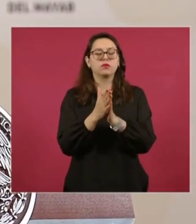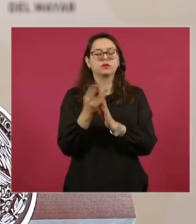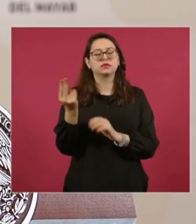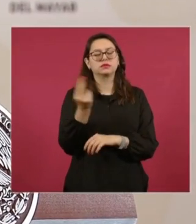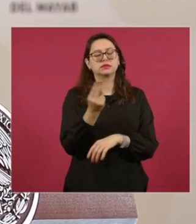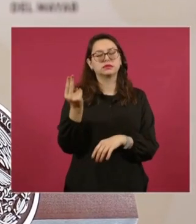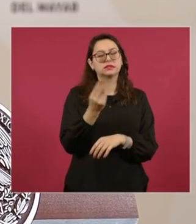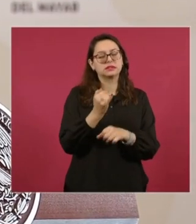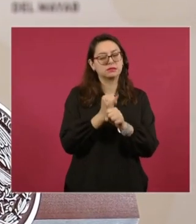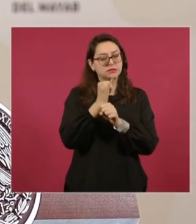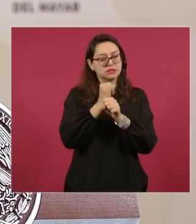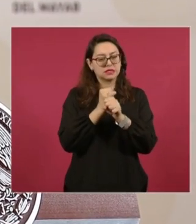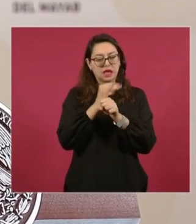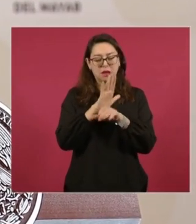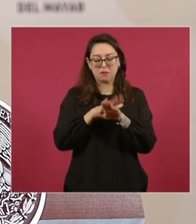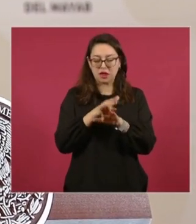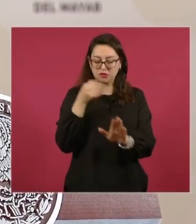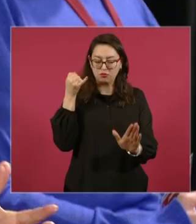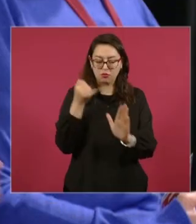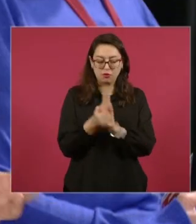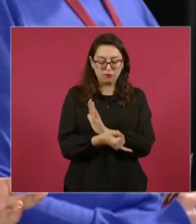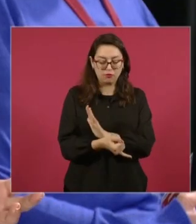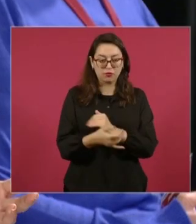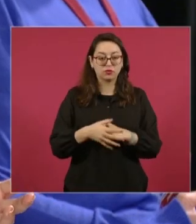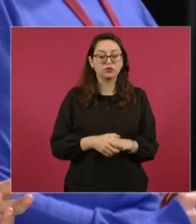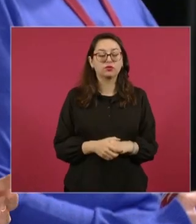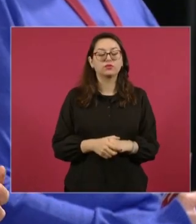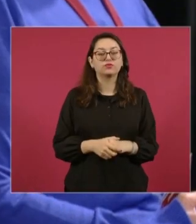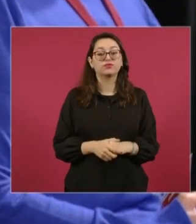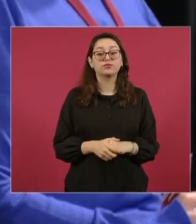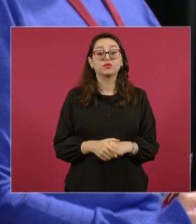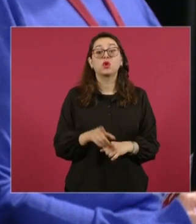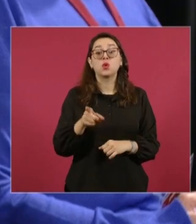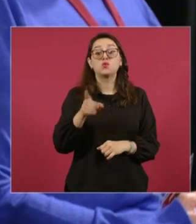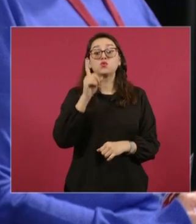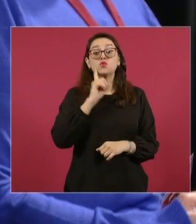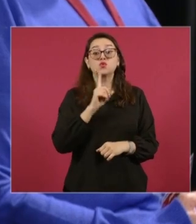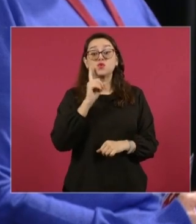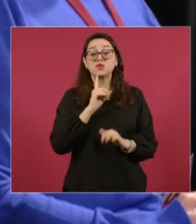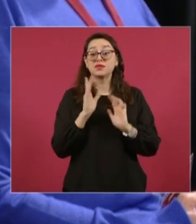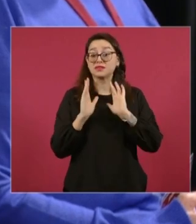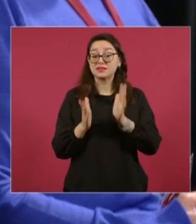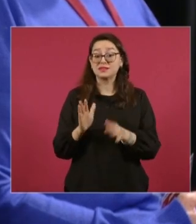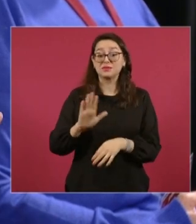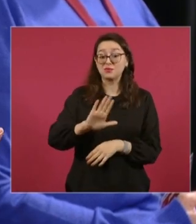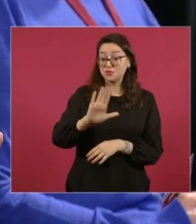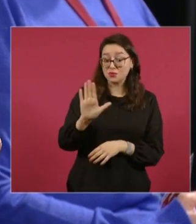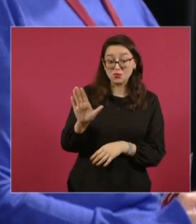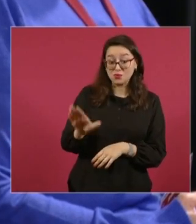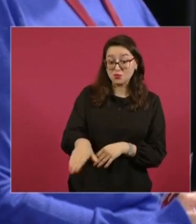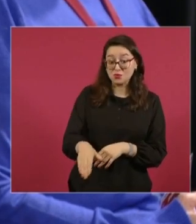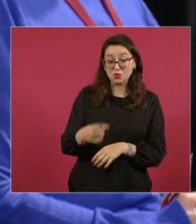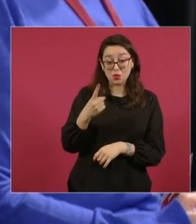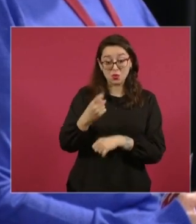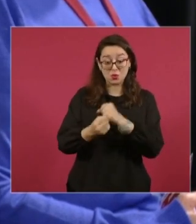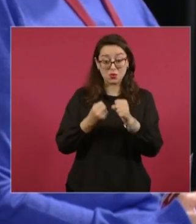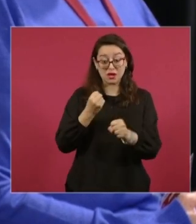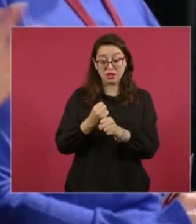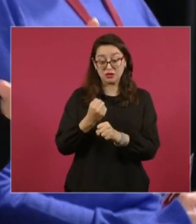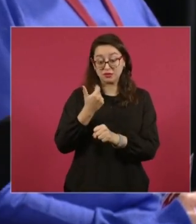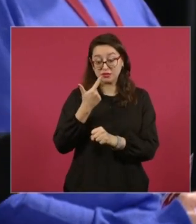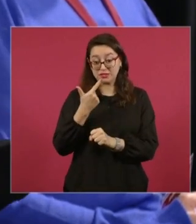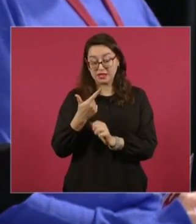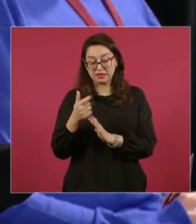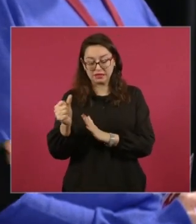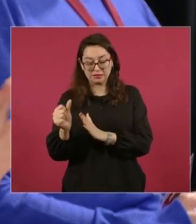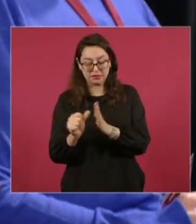Mire, si la señora ya había muerto hace 1 año 7 meses, de inmediato los herederos tenían que decir,